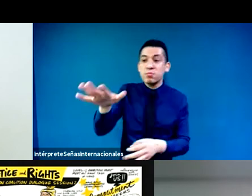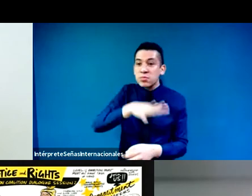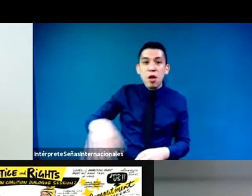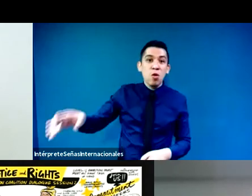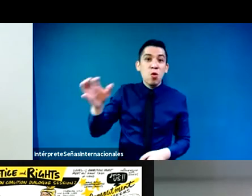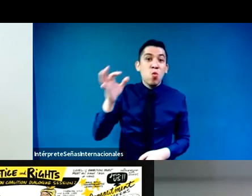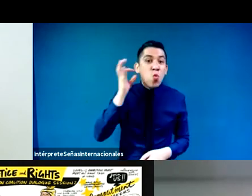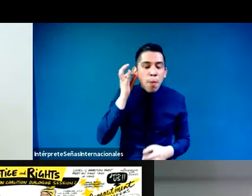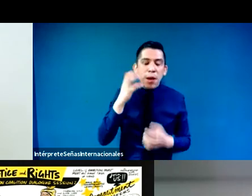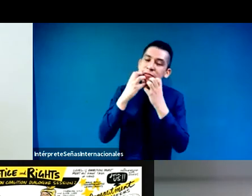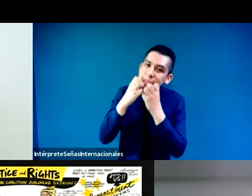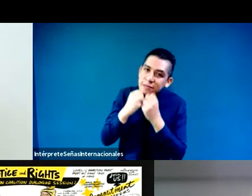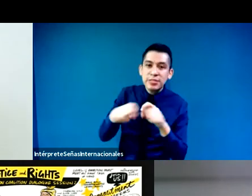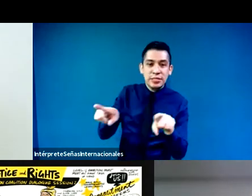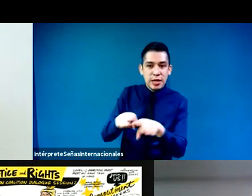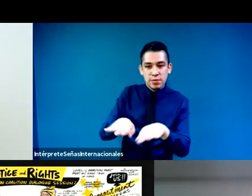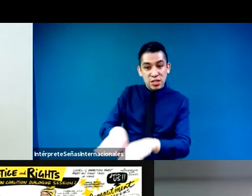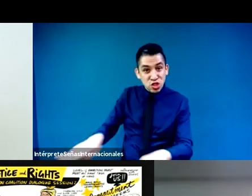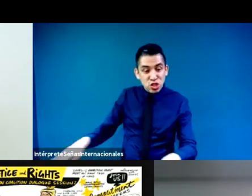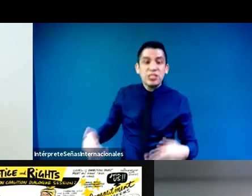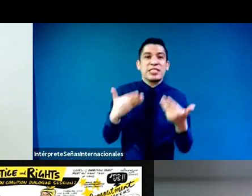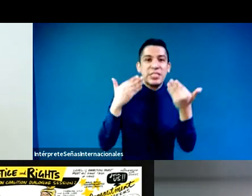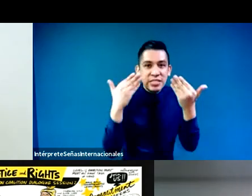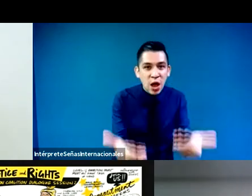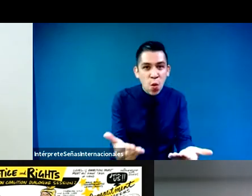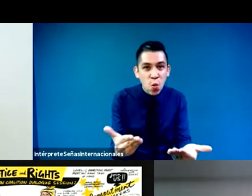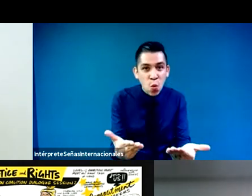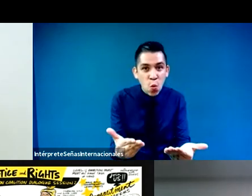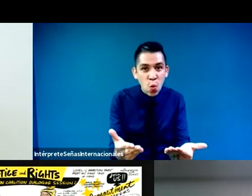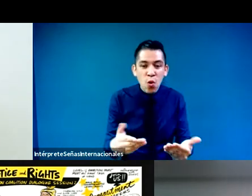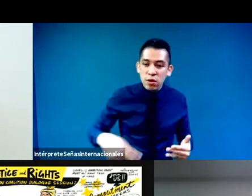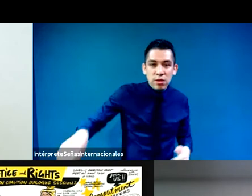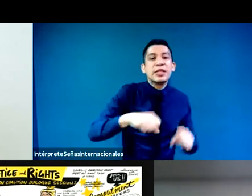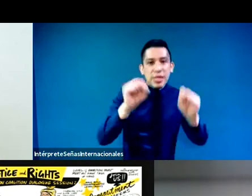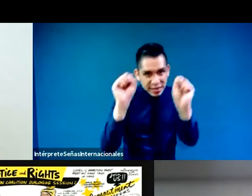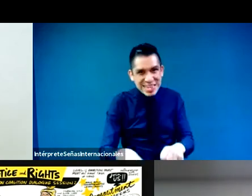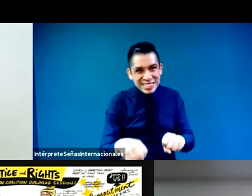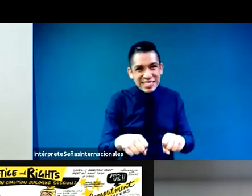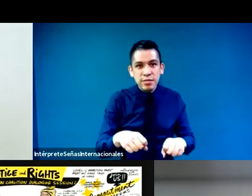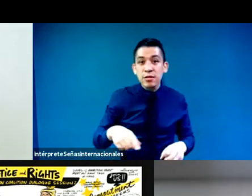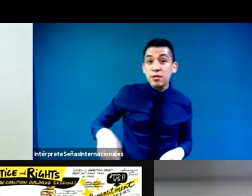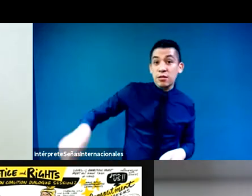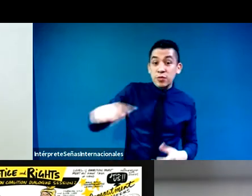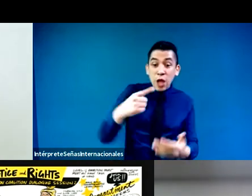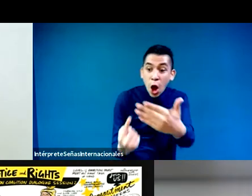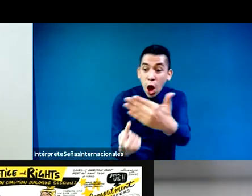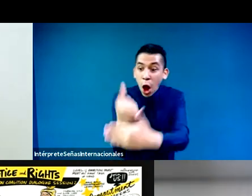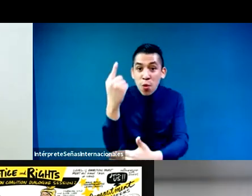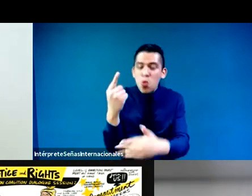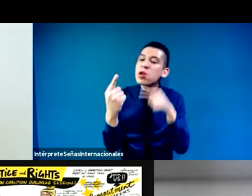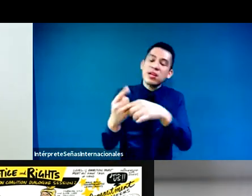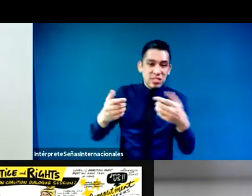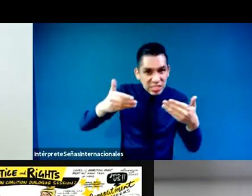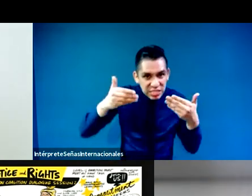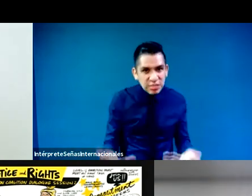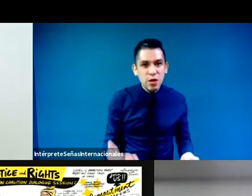mismo. Seamos audaces. Y es que tenemos la oportunidad única de decidir y de